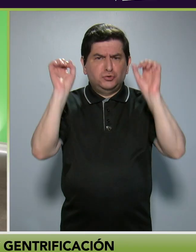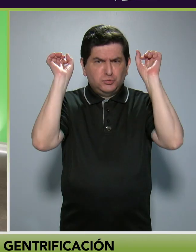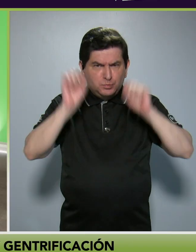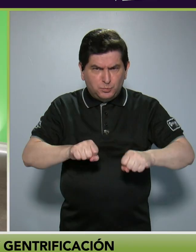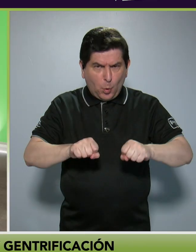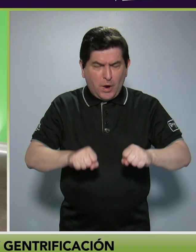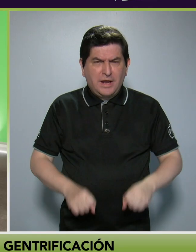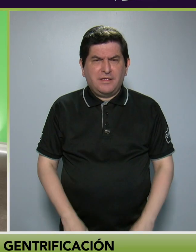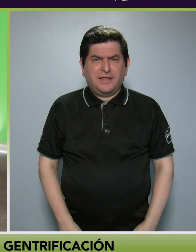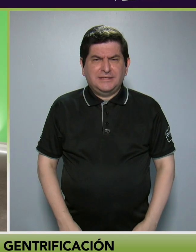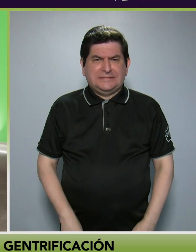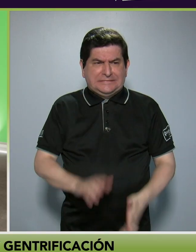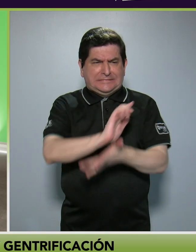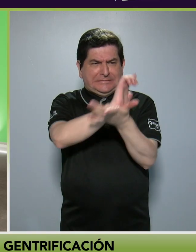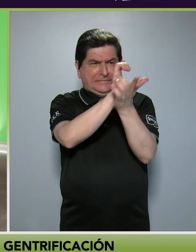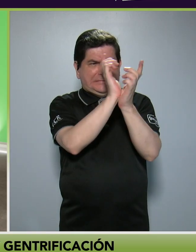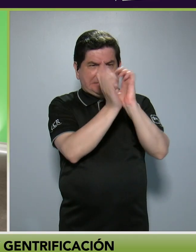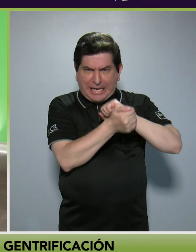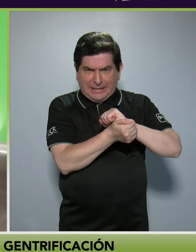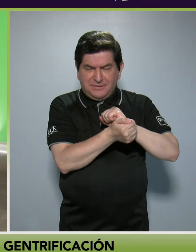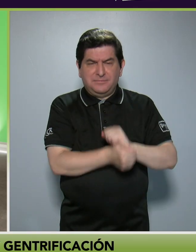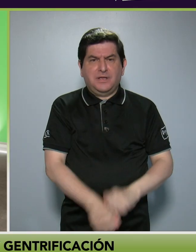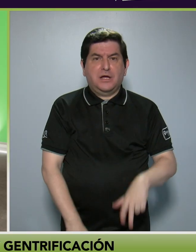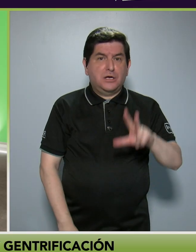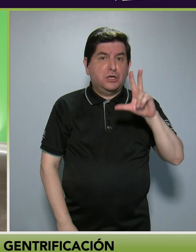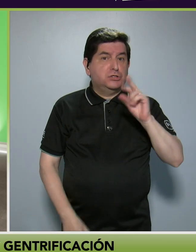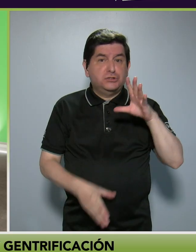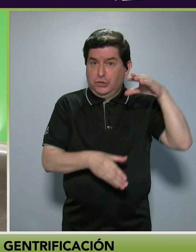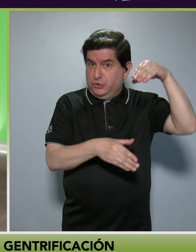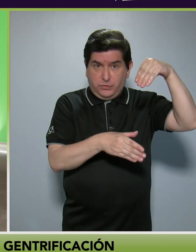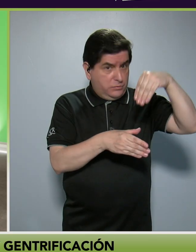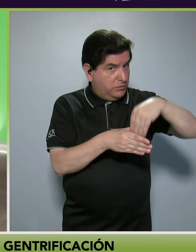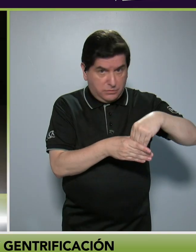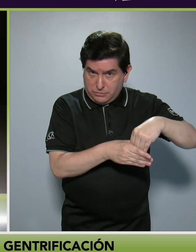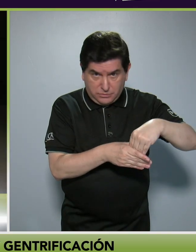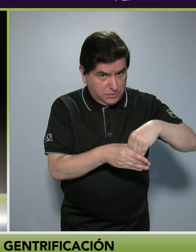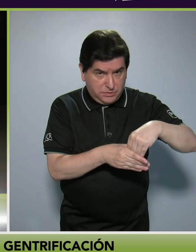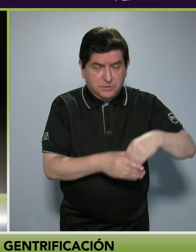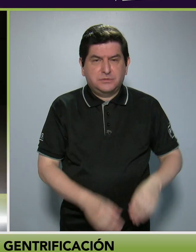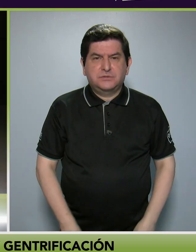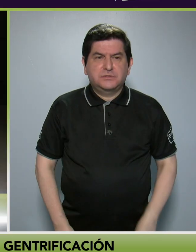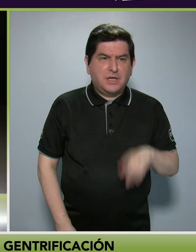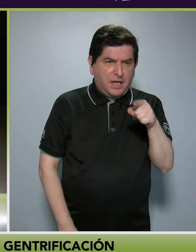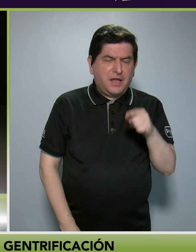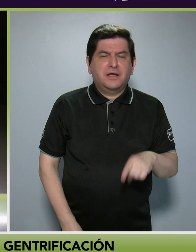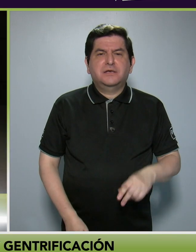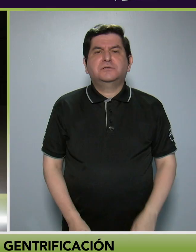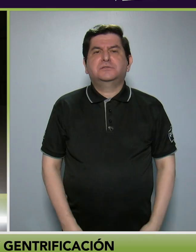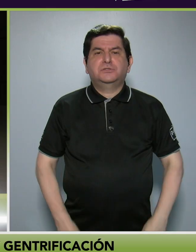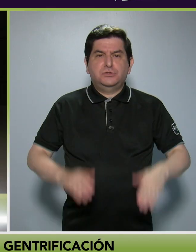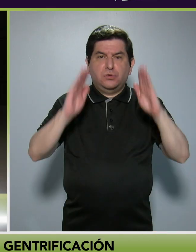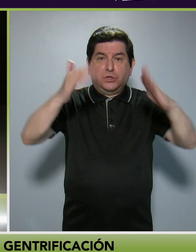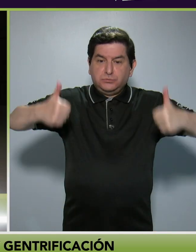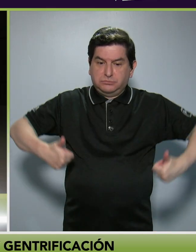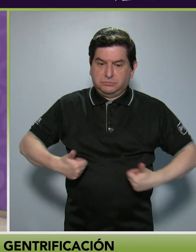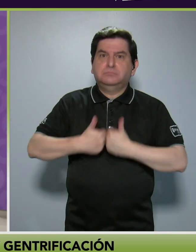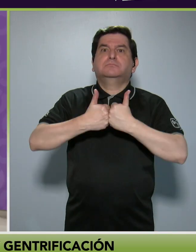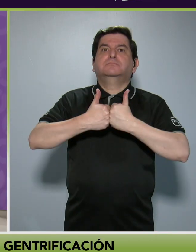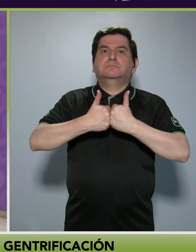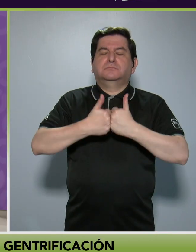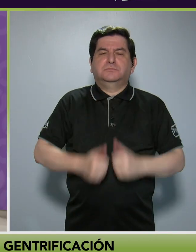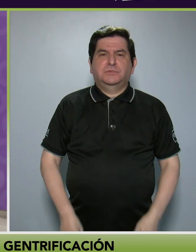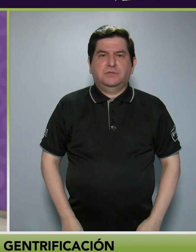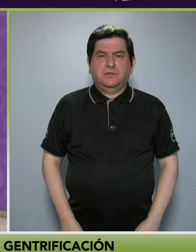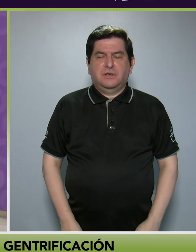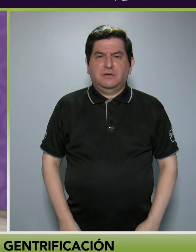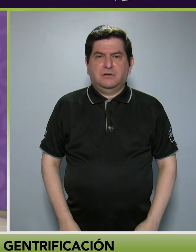estar alterando si no se toman en cuenta, ¿verdad?, porque esto se convierte en grandes desafíos. Si no se toma